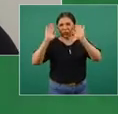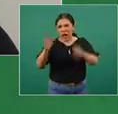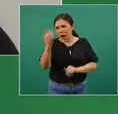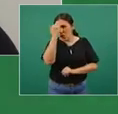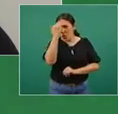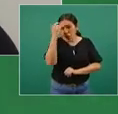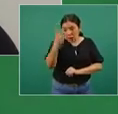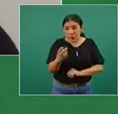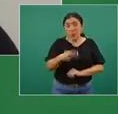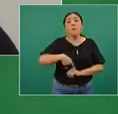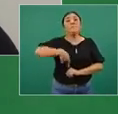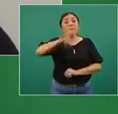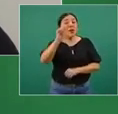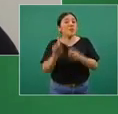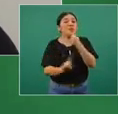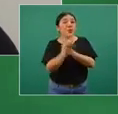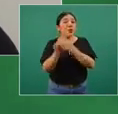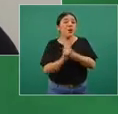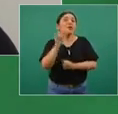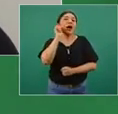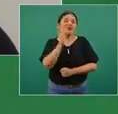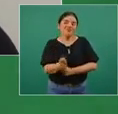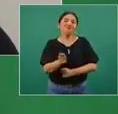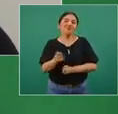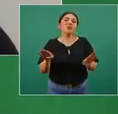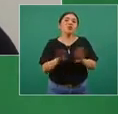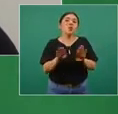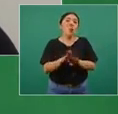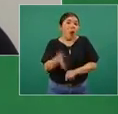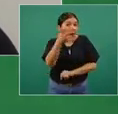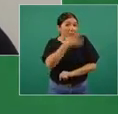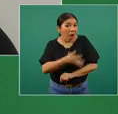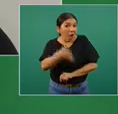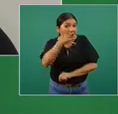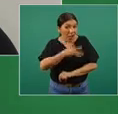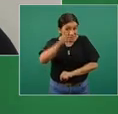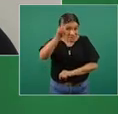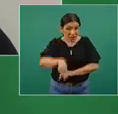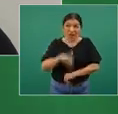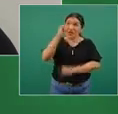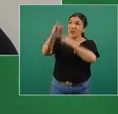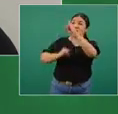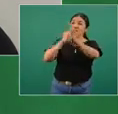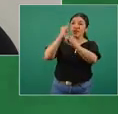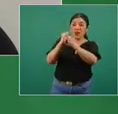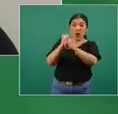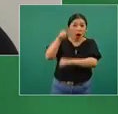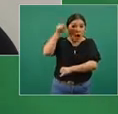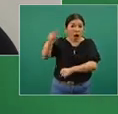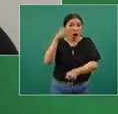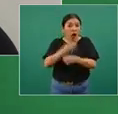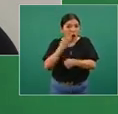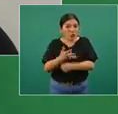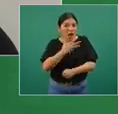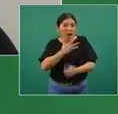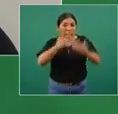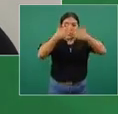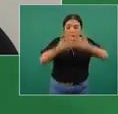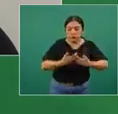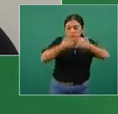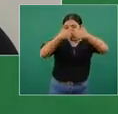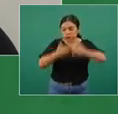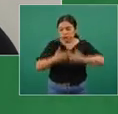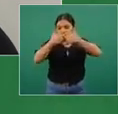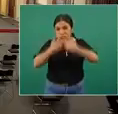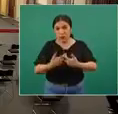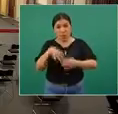identificadas, sino más bien el problema es precisamente de proveeduría, es decir, la proveeduría internacional en este momento todavía no tiene